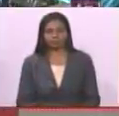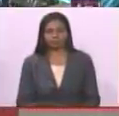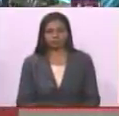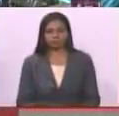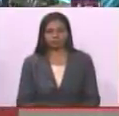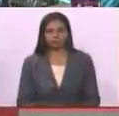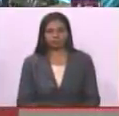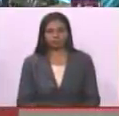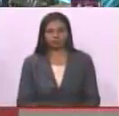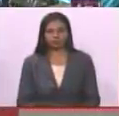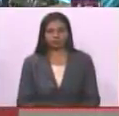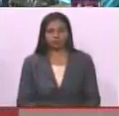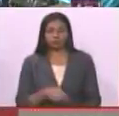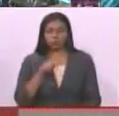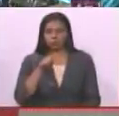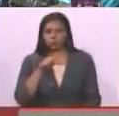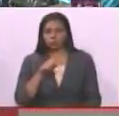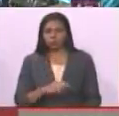Tú.